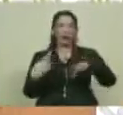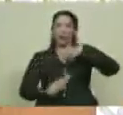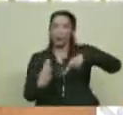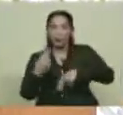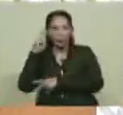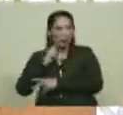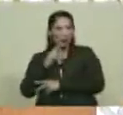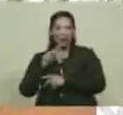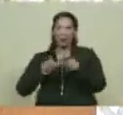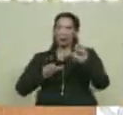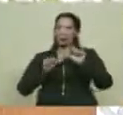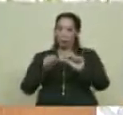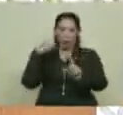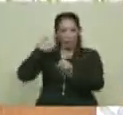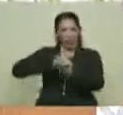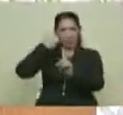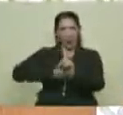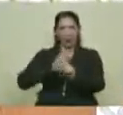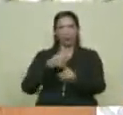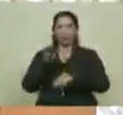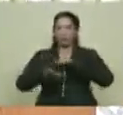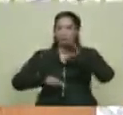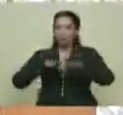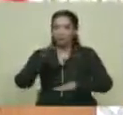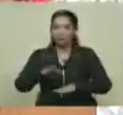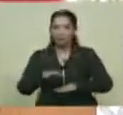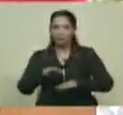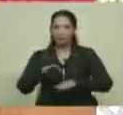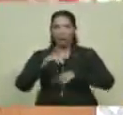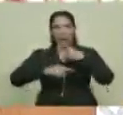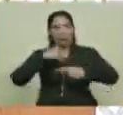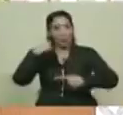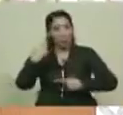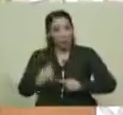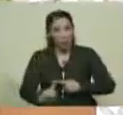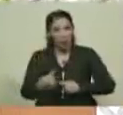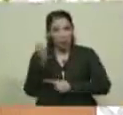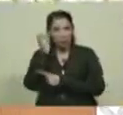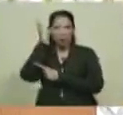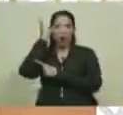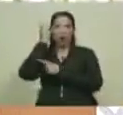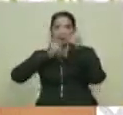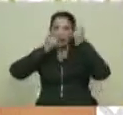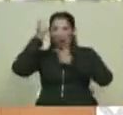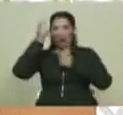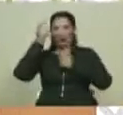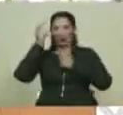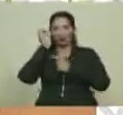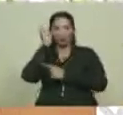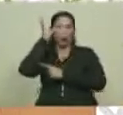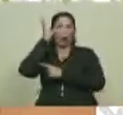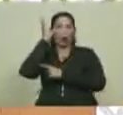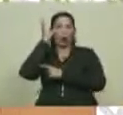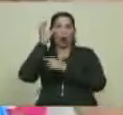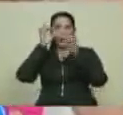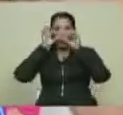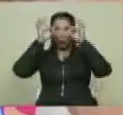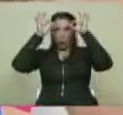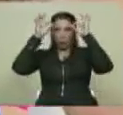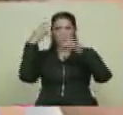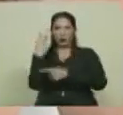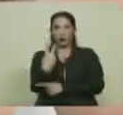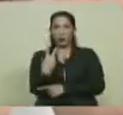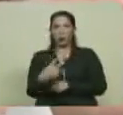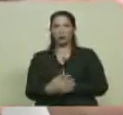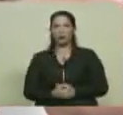ahí. Después el comandante Chávez inventó Robinson 2 para sacar, no solo terminar de leer y